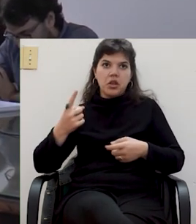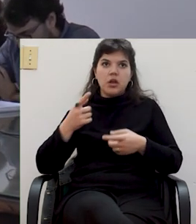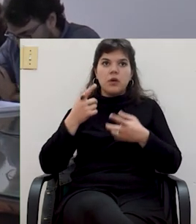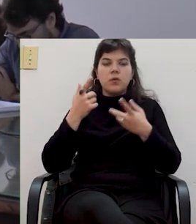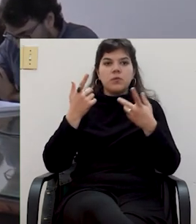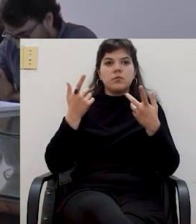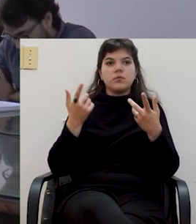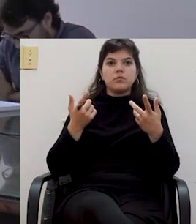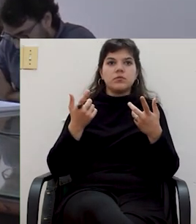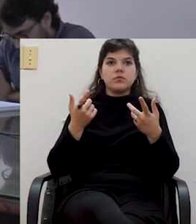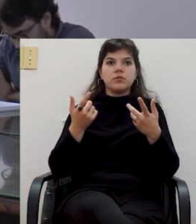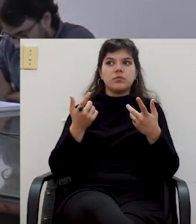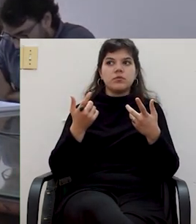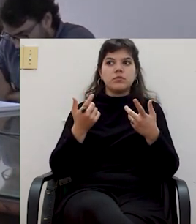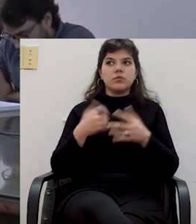adelante.